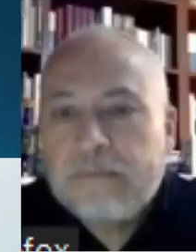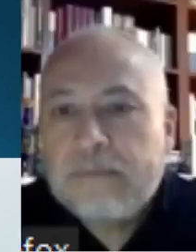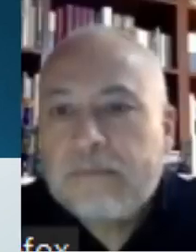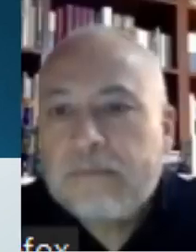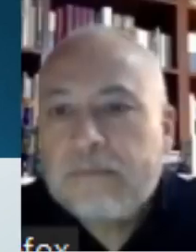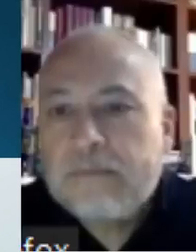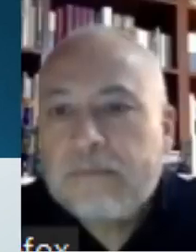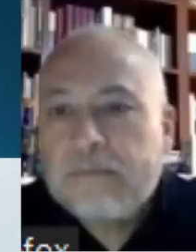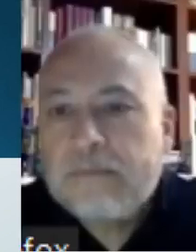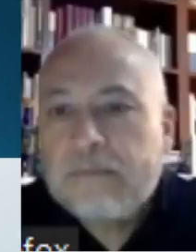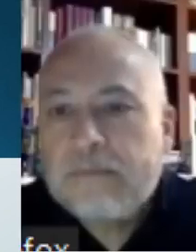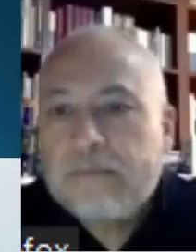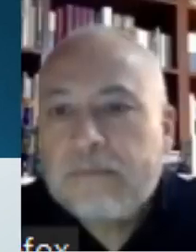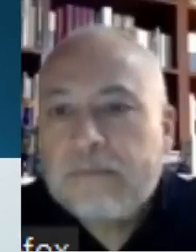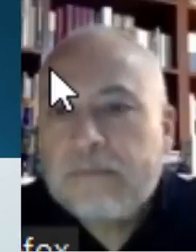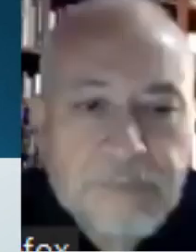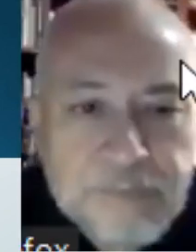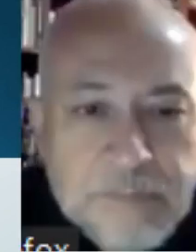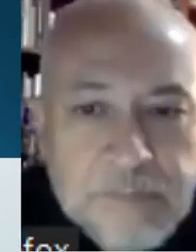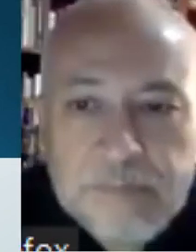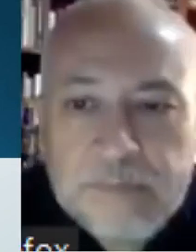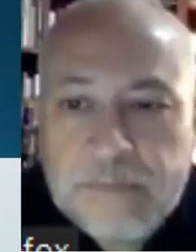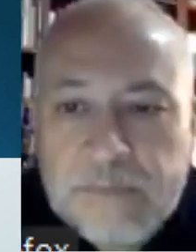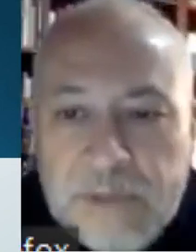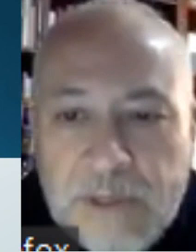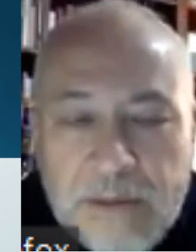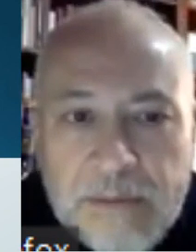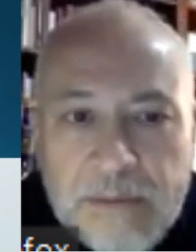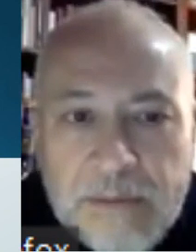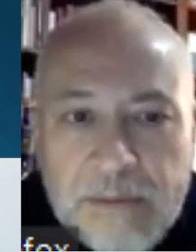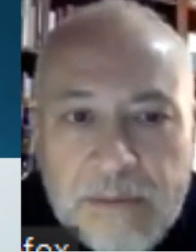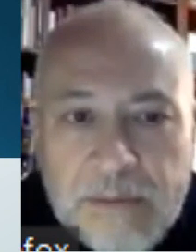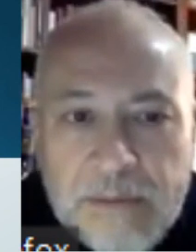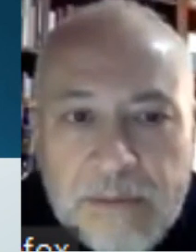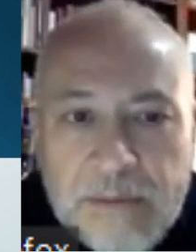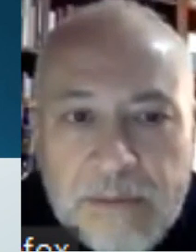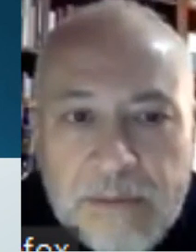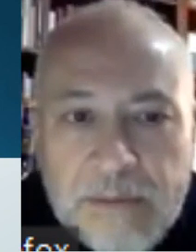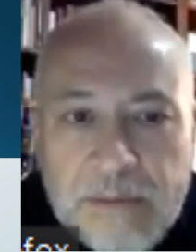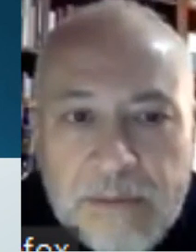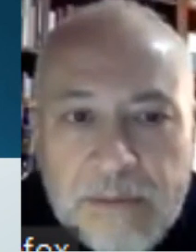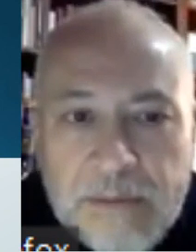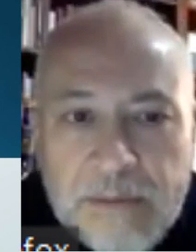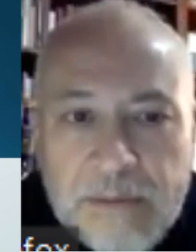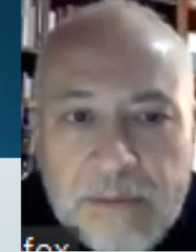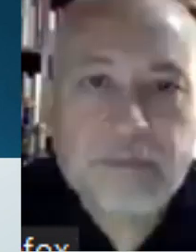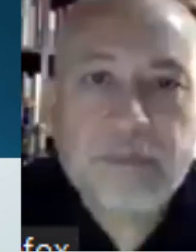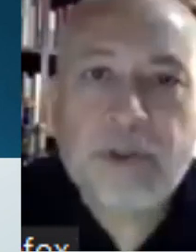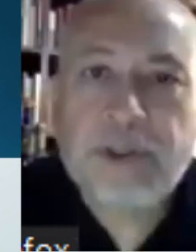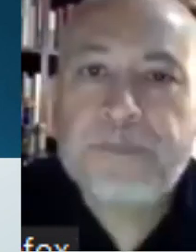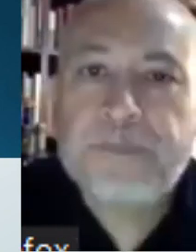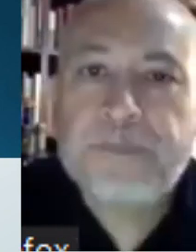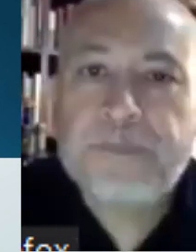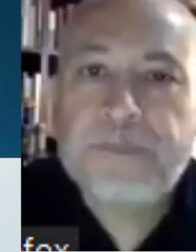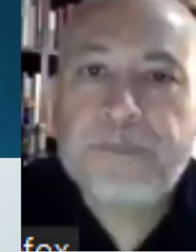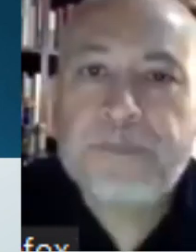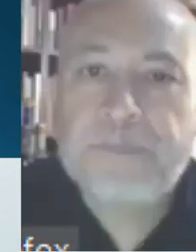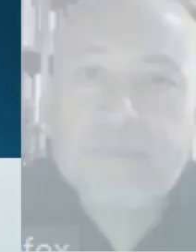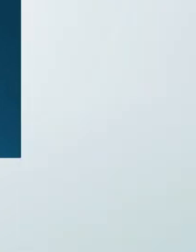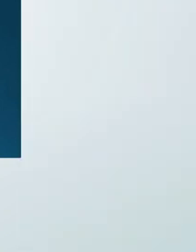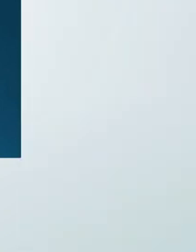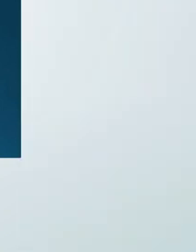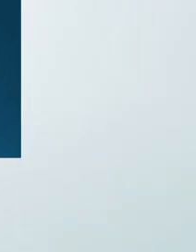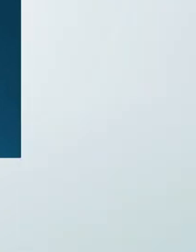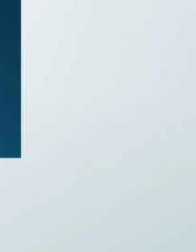emocional es importante. Y la última es básicamente uno de los problemas más frecuentes